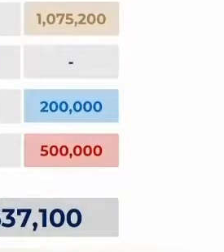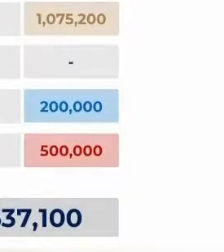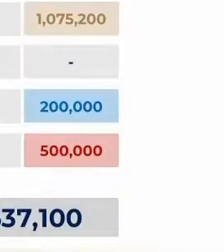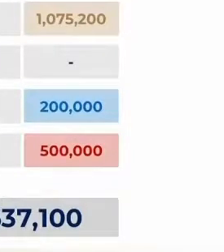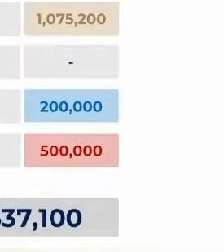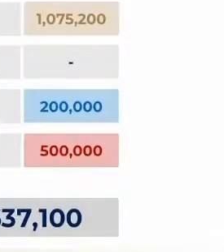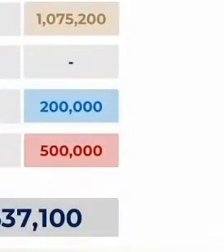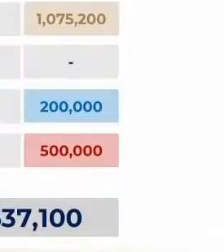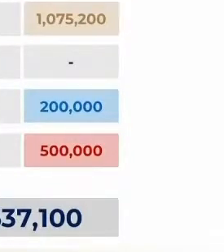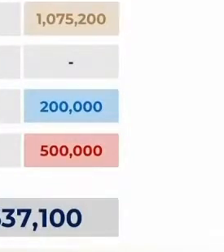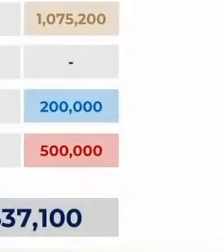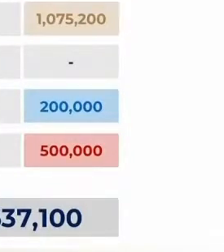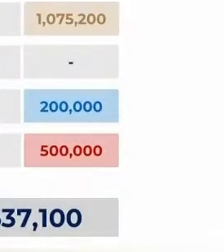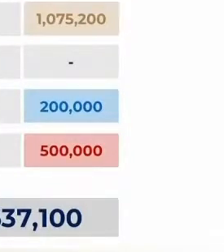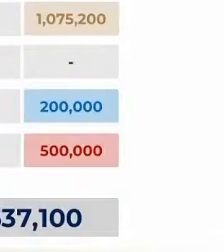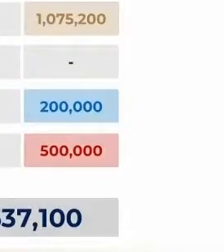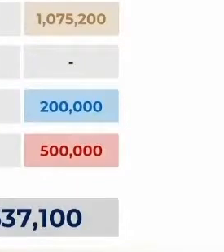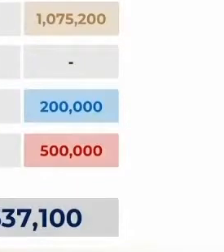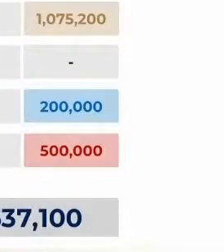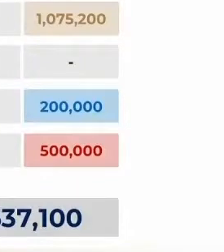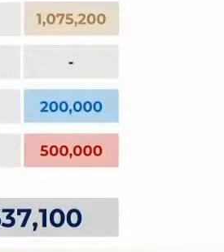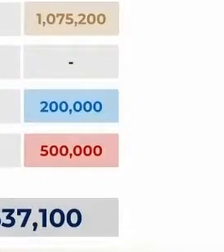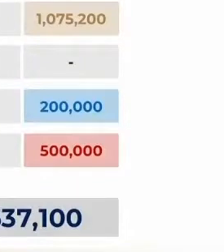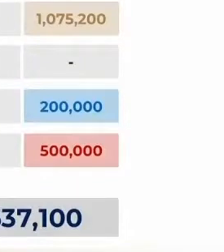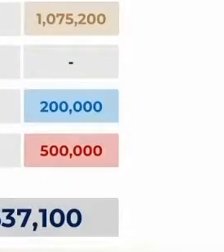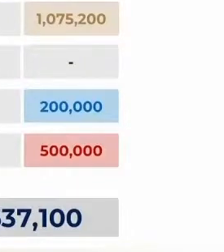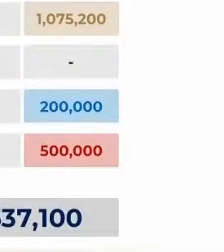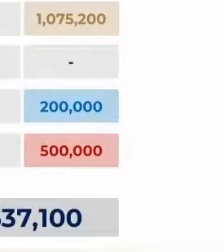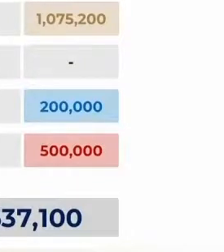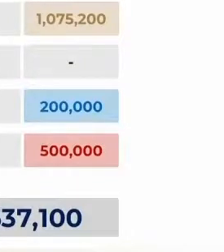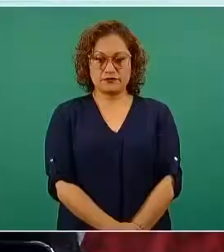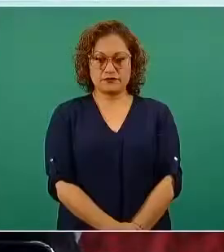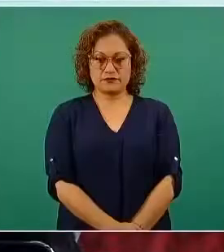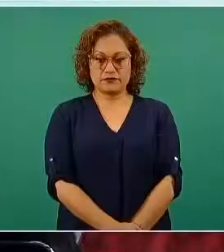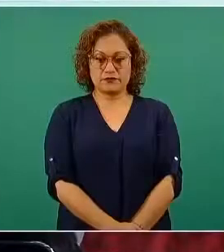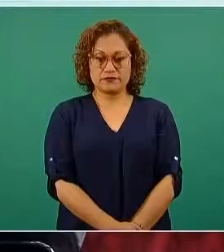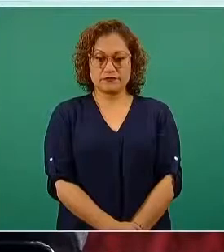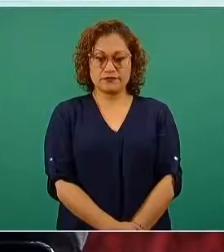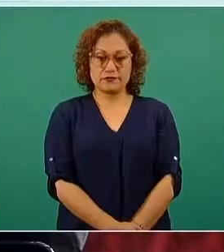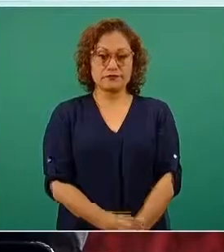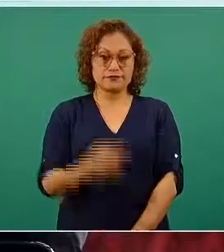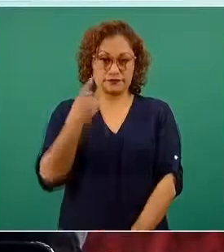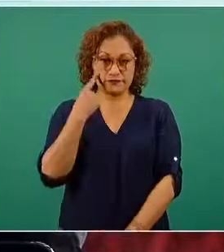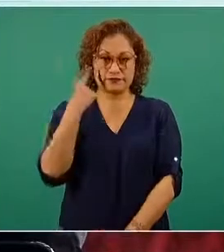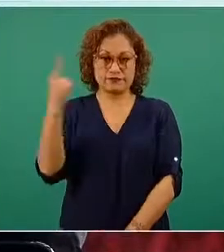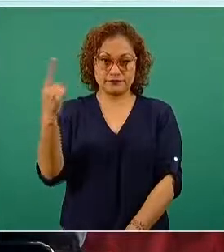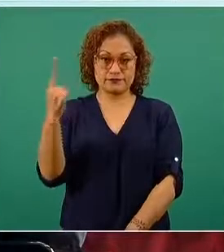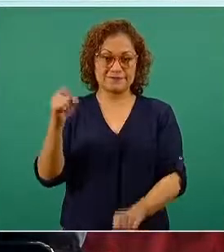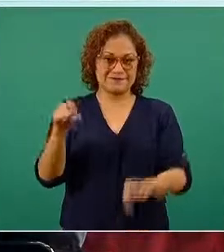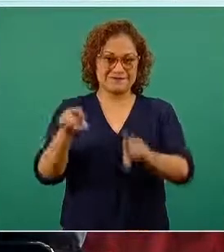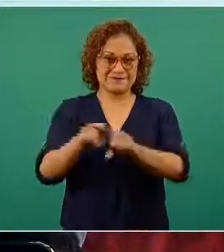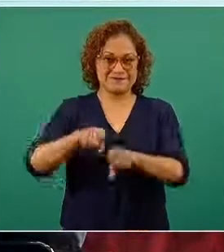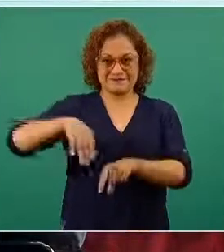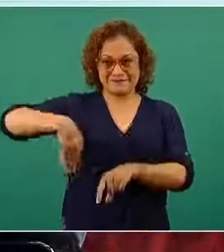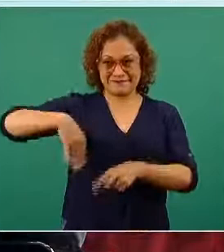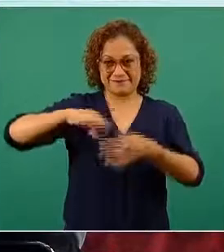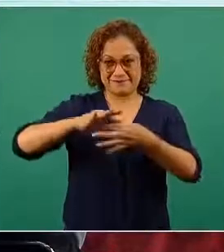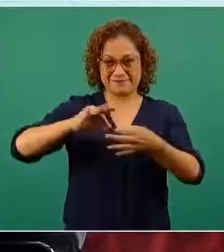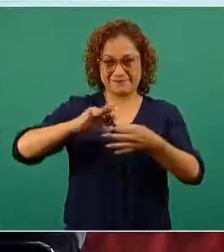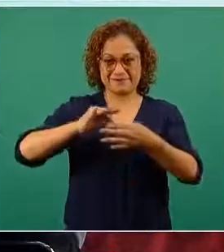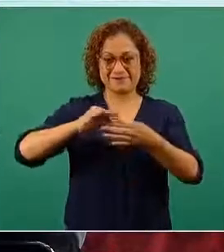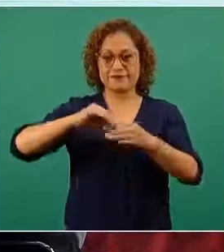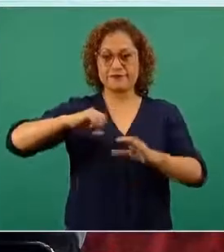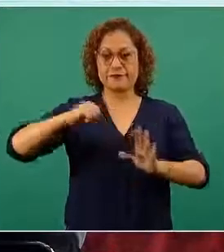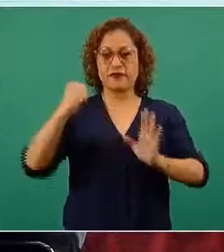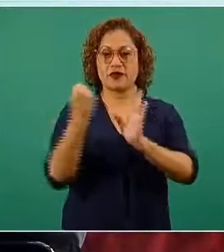Y aquí tenemos las que ya han llegado, las que acabamos de comentar, Pfizer y Sputnik, y